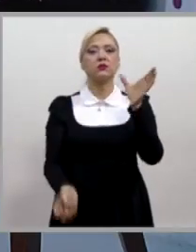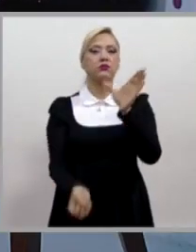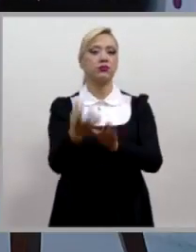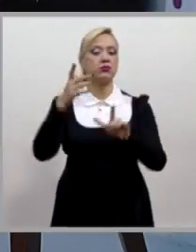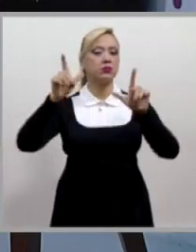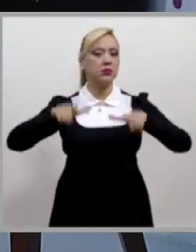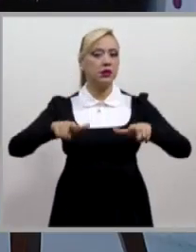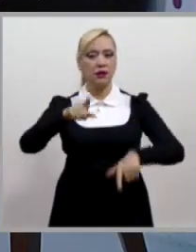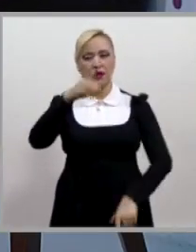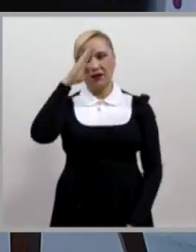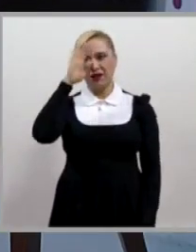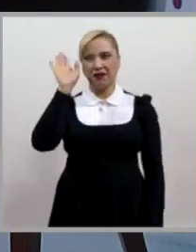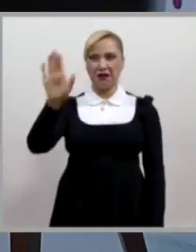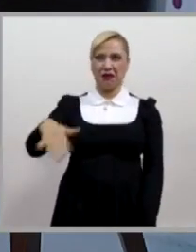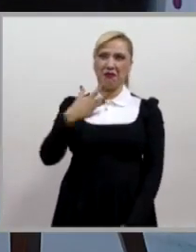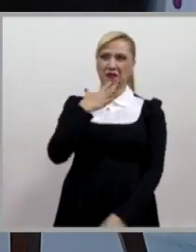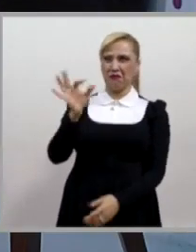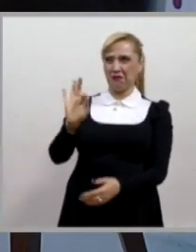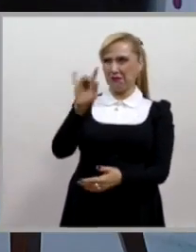pero